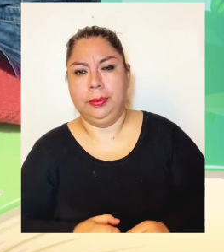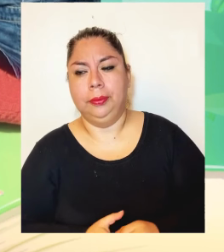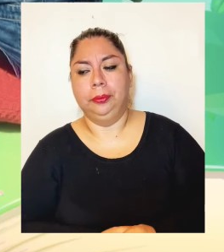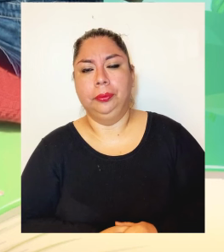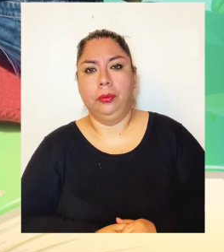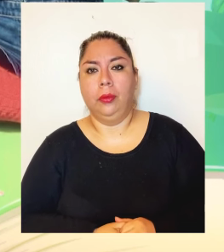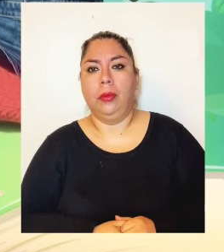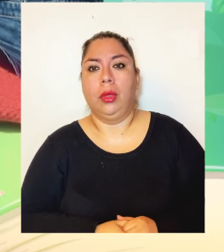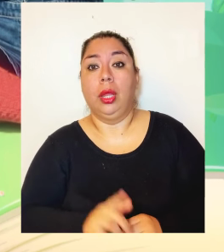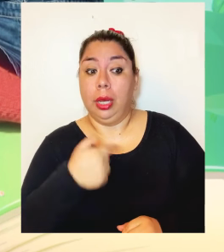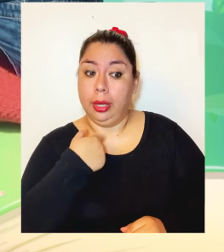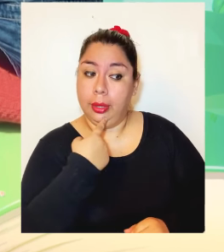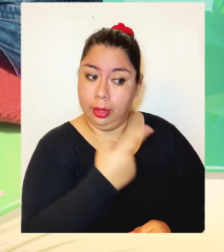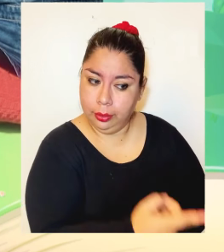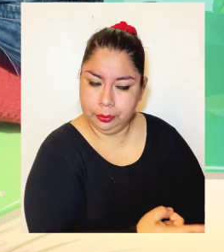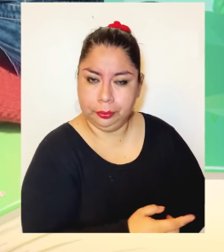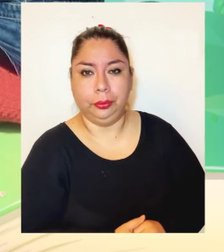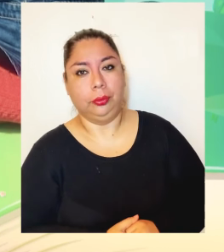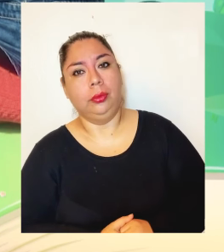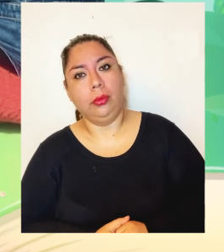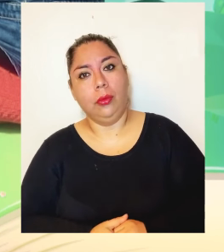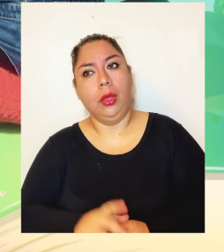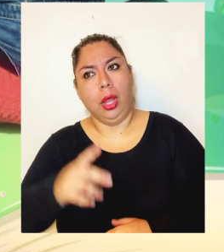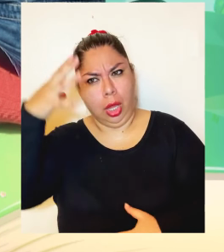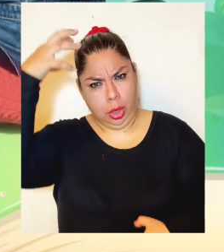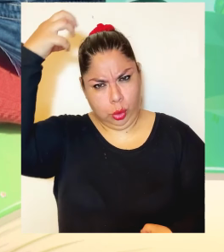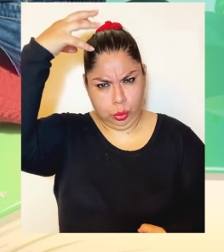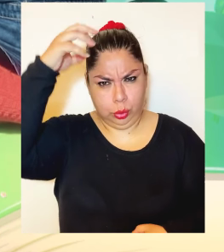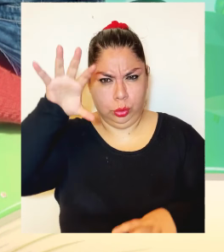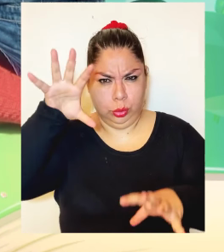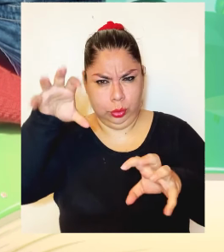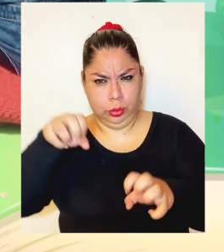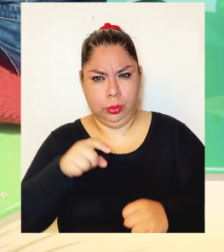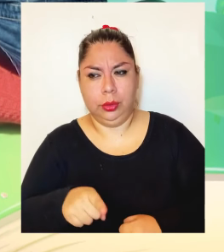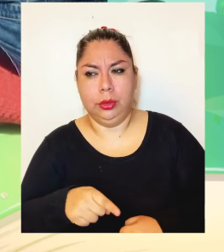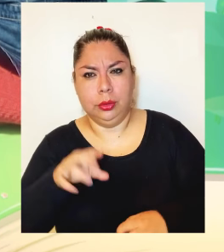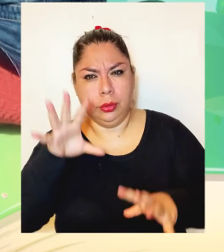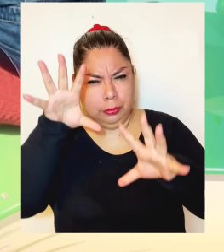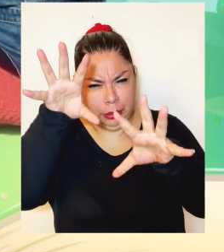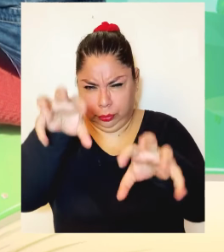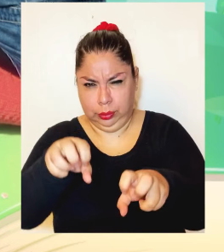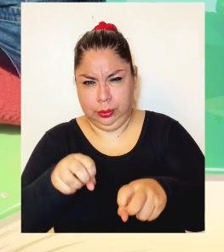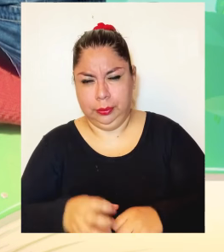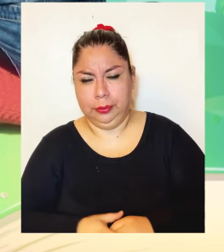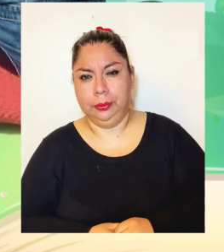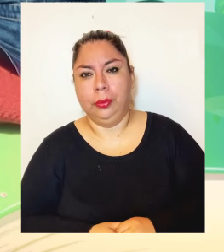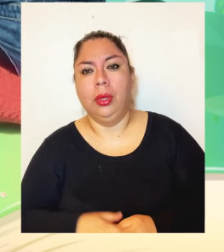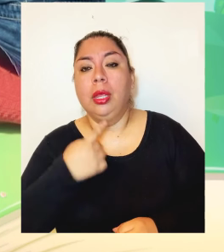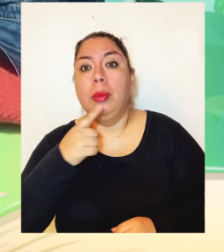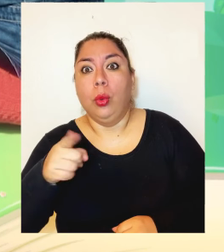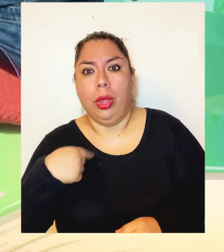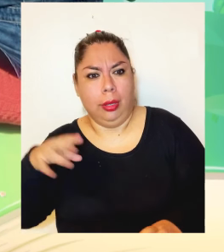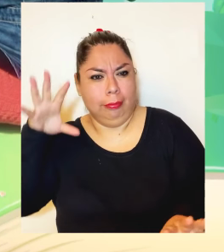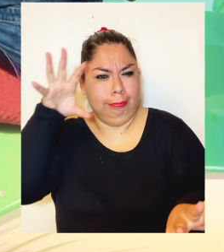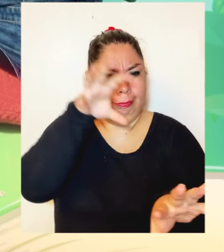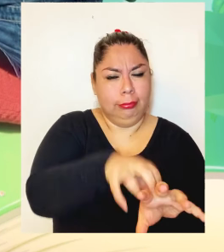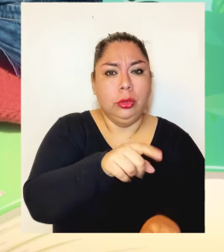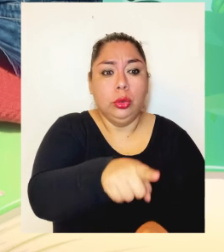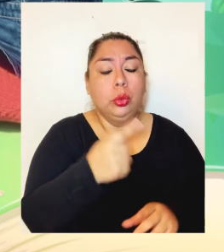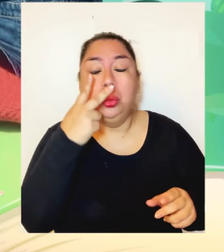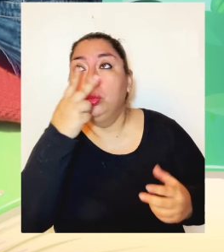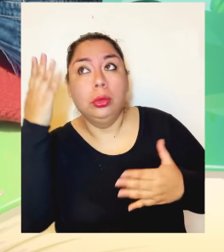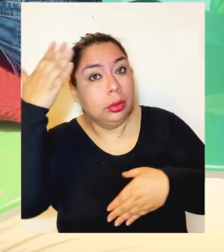alertó. El otorongo es un felino feroz y puede atacarte sin que te des